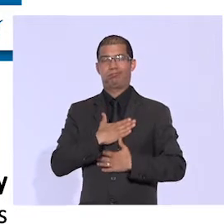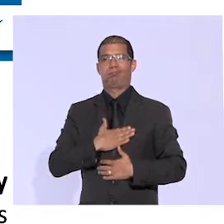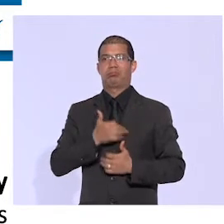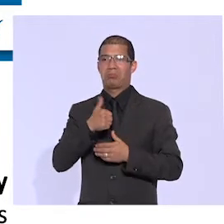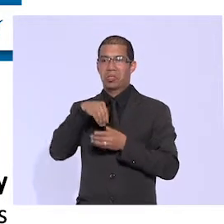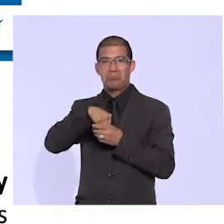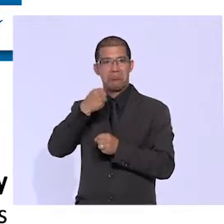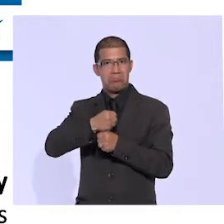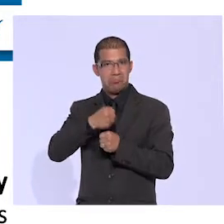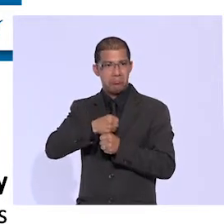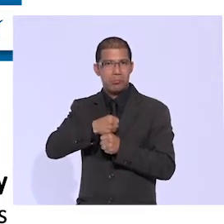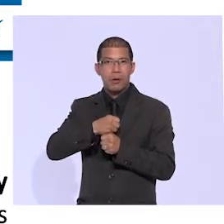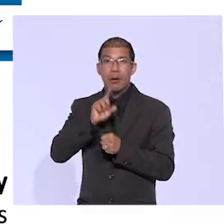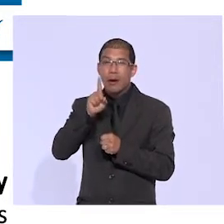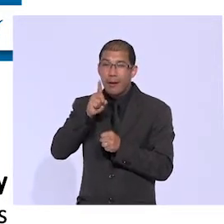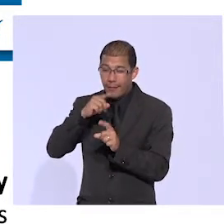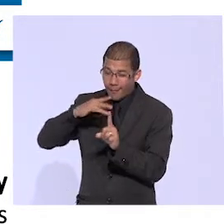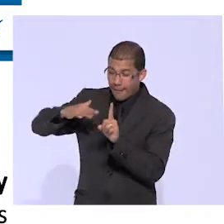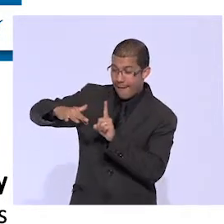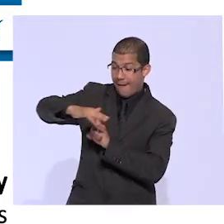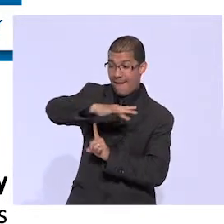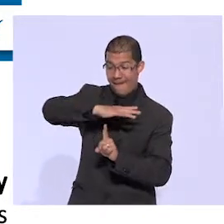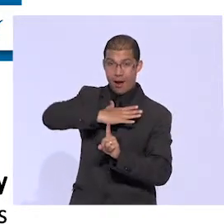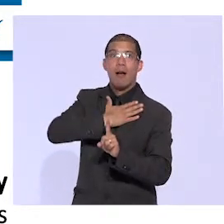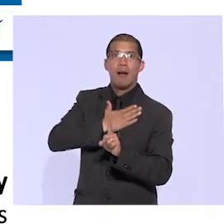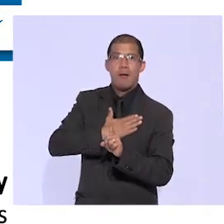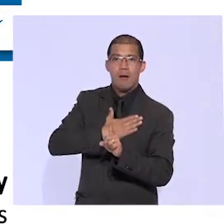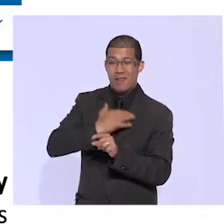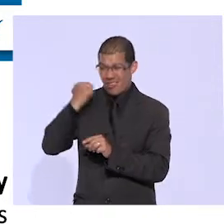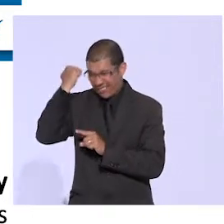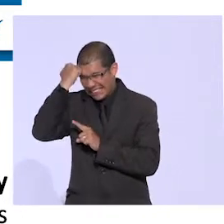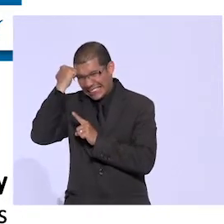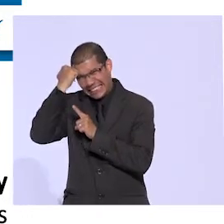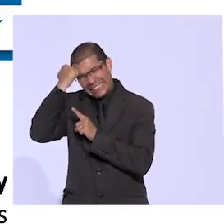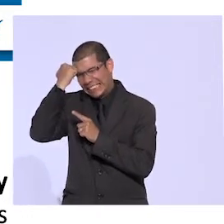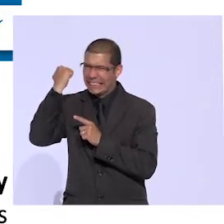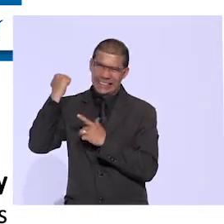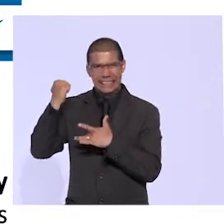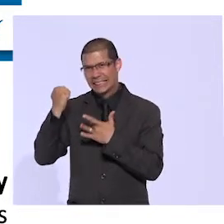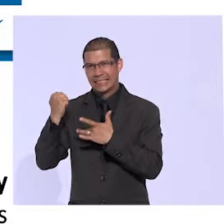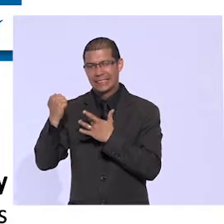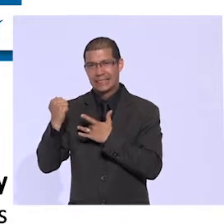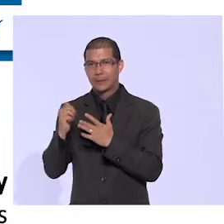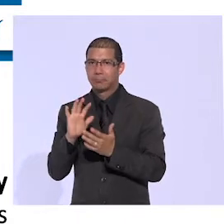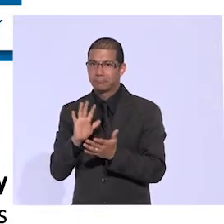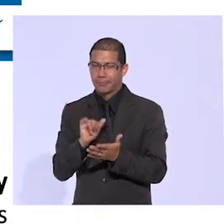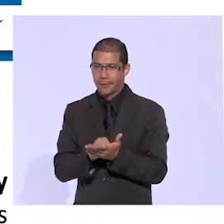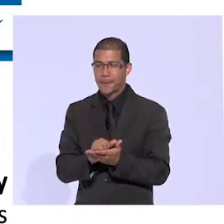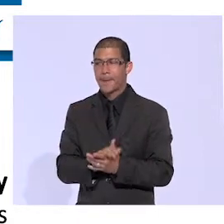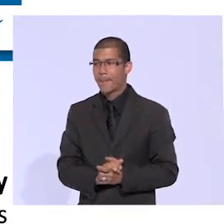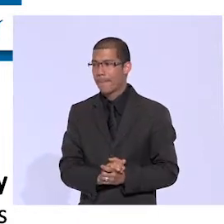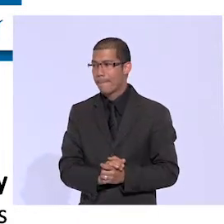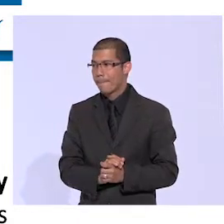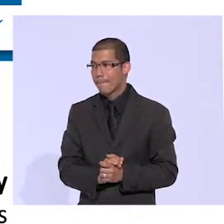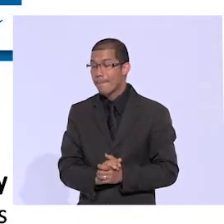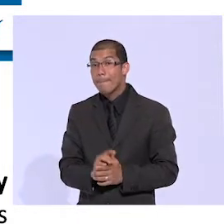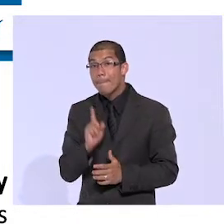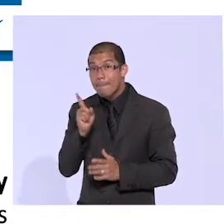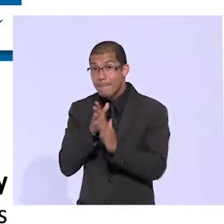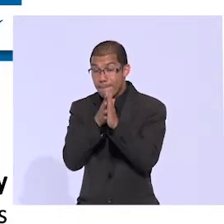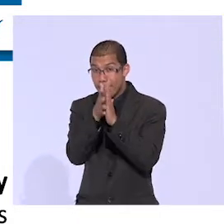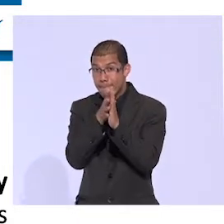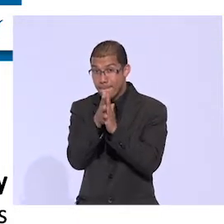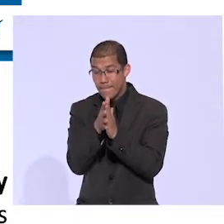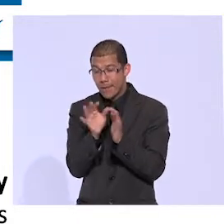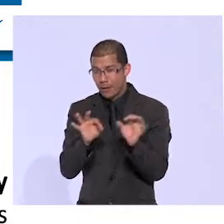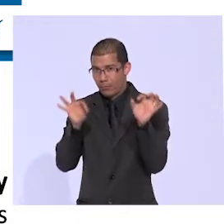el entorno que con su profesión docente. Ligeramente nada más, tampoco es mucho. Y aquí cabe destacar dos